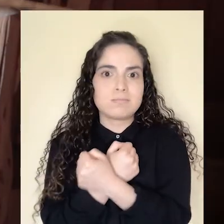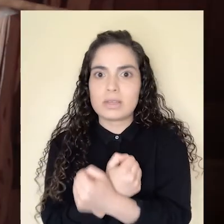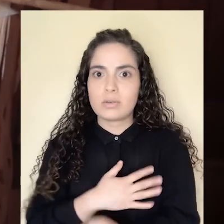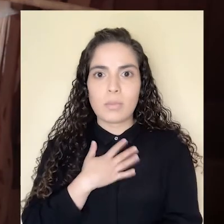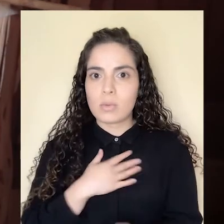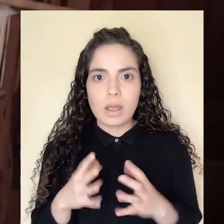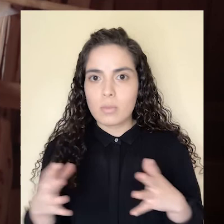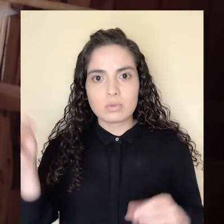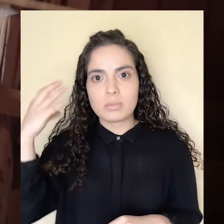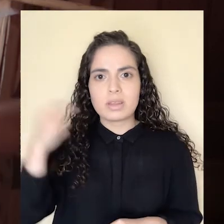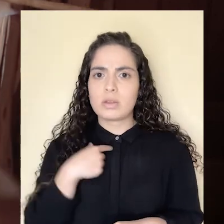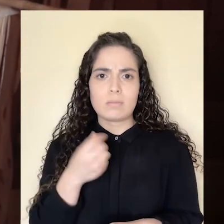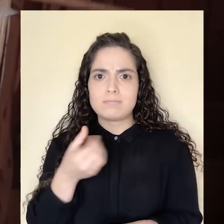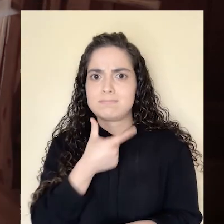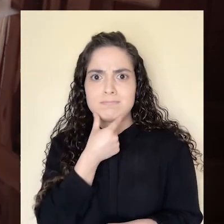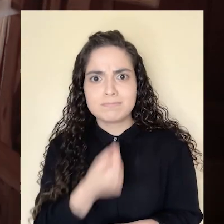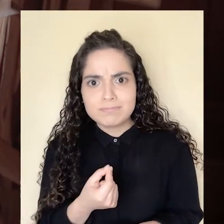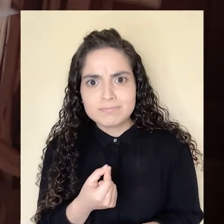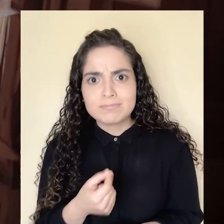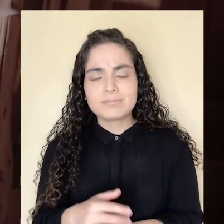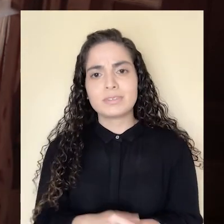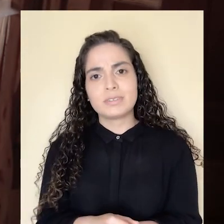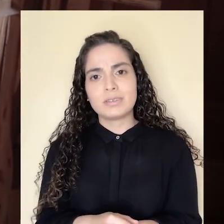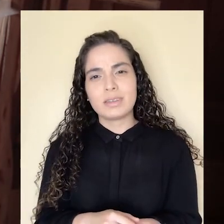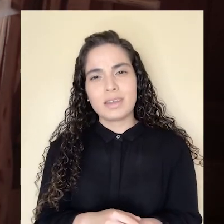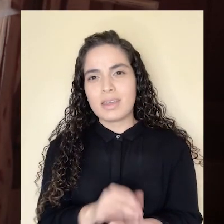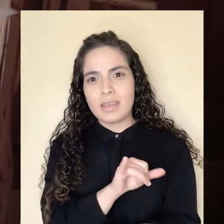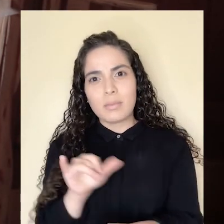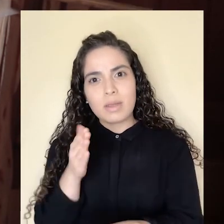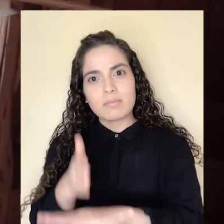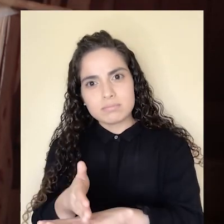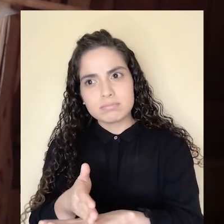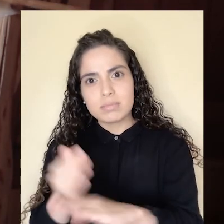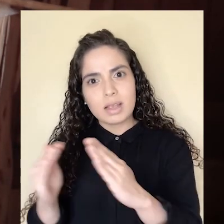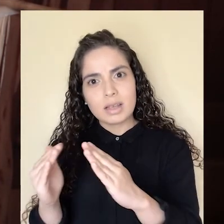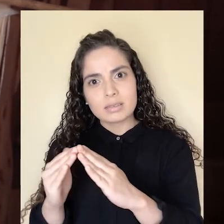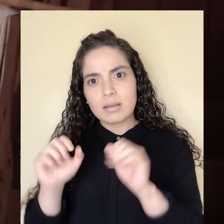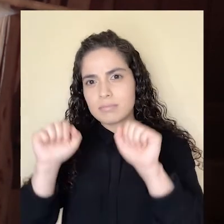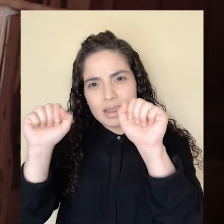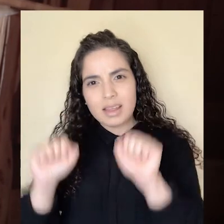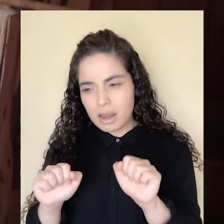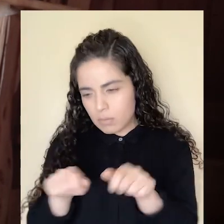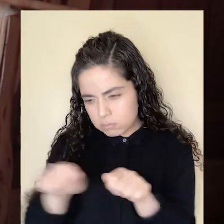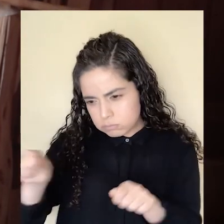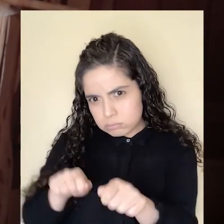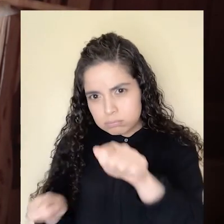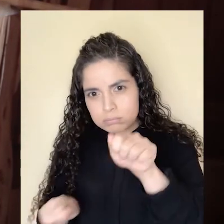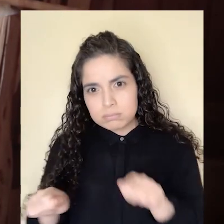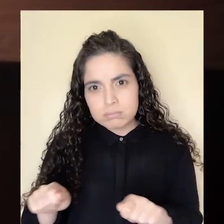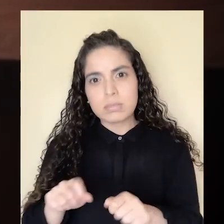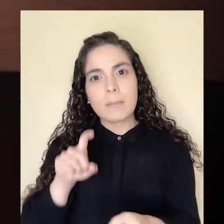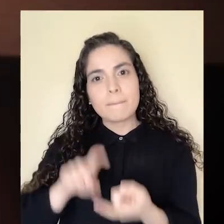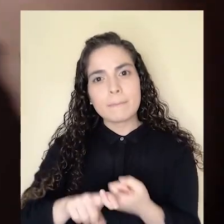aprender eso, no me costó nada de aprender. Aprendí ligerito, llegué con las medidas del telar y en un 2x3 mi marido